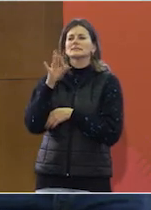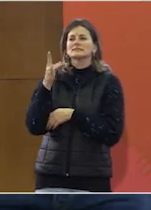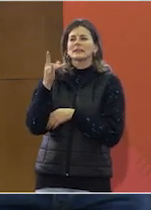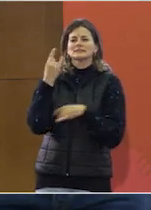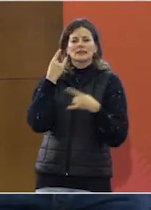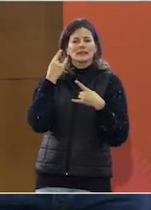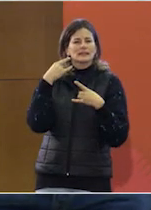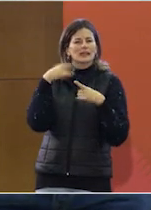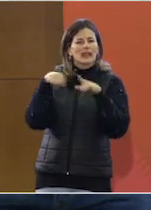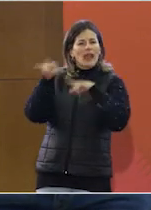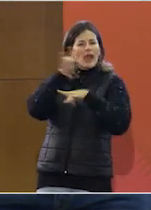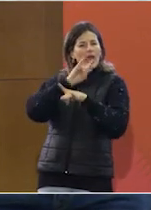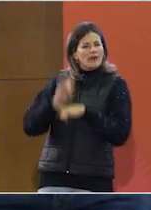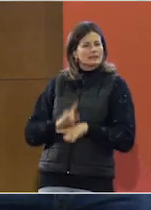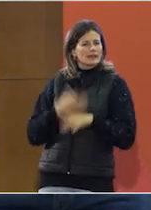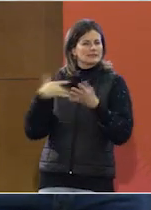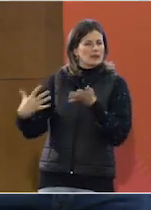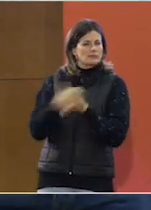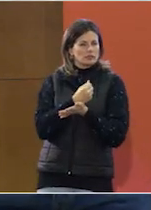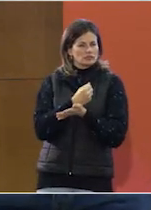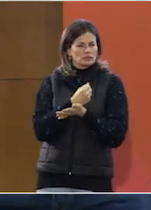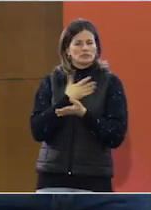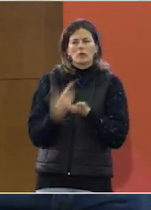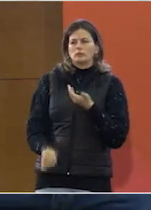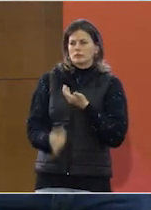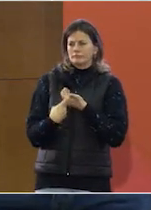para todos y todas.